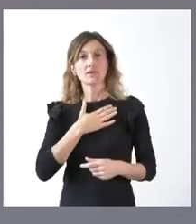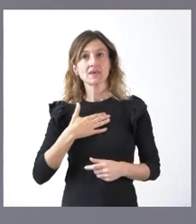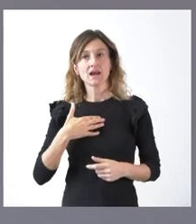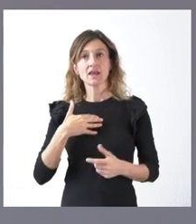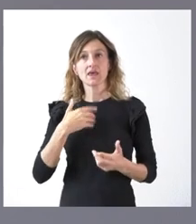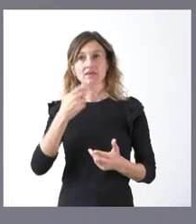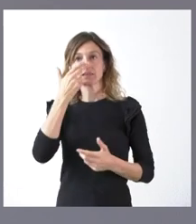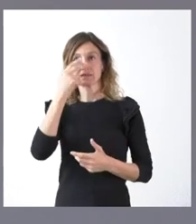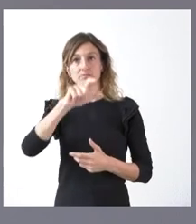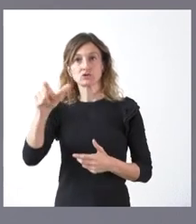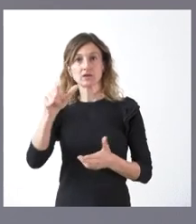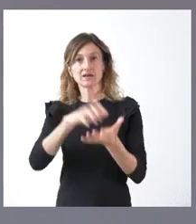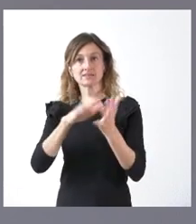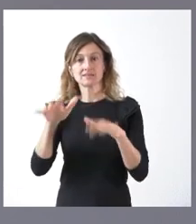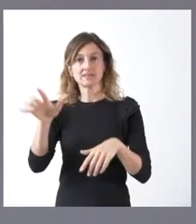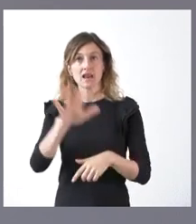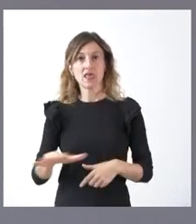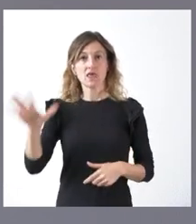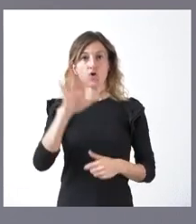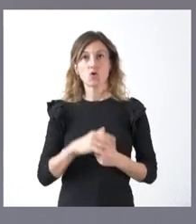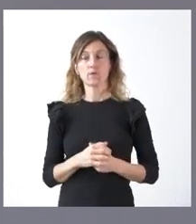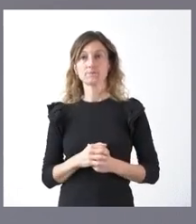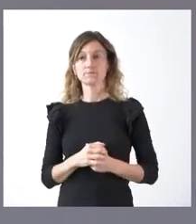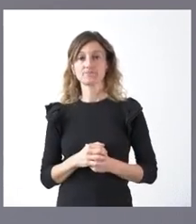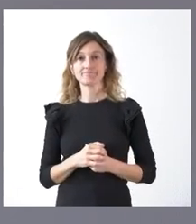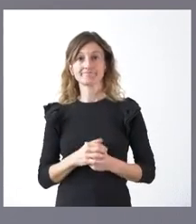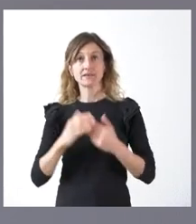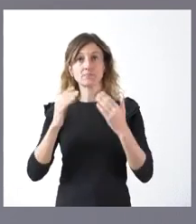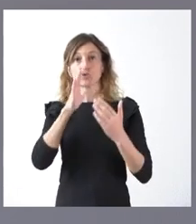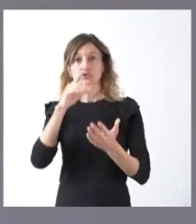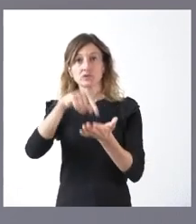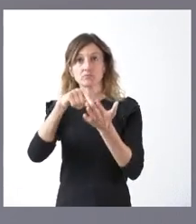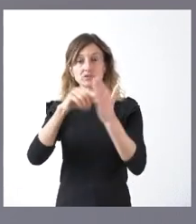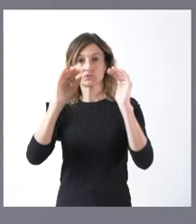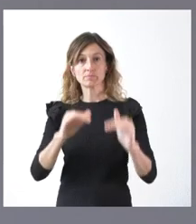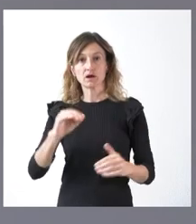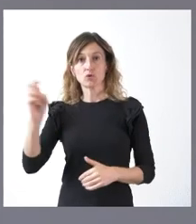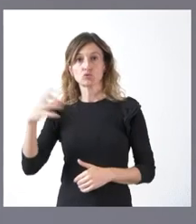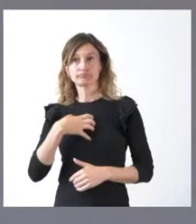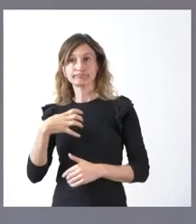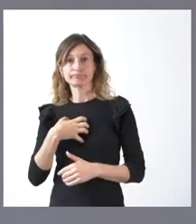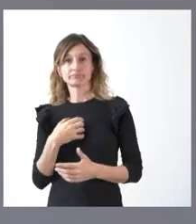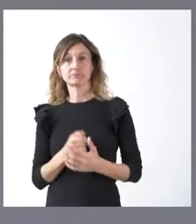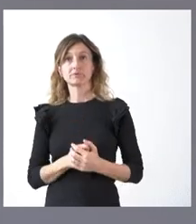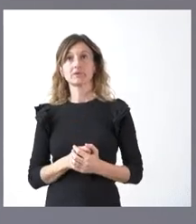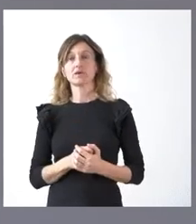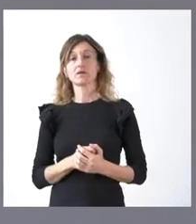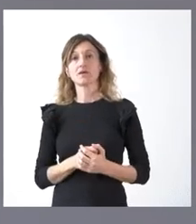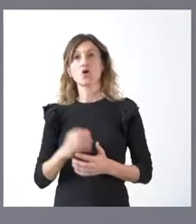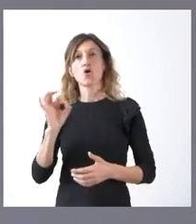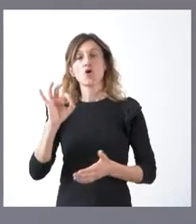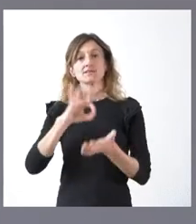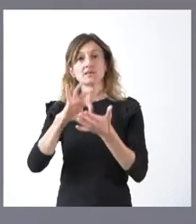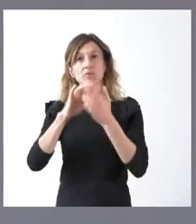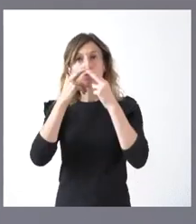lo que interesa la gente de Castilla en este contexto y es lo que nos está permitiendo también bajar impuestos cuando A lo mejor otros no pueden y es lo que no está permitiendo tener unos servicios